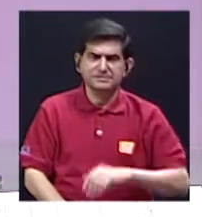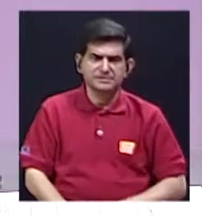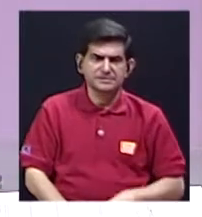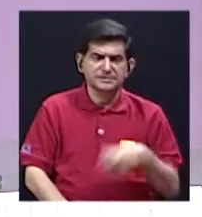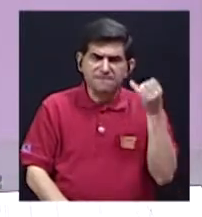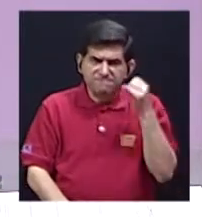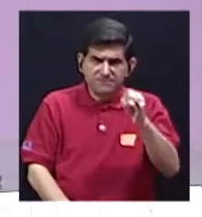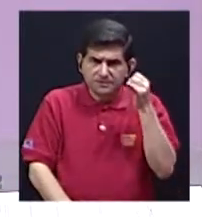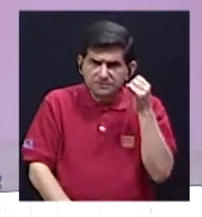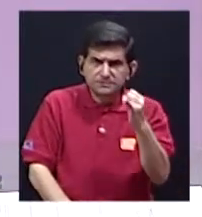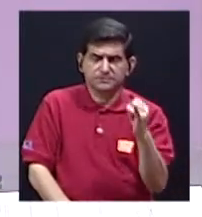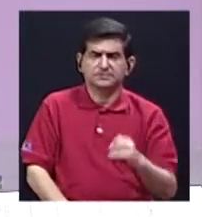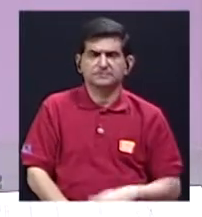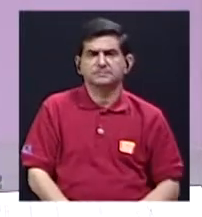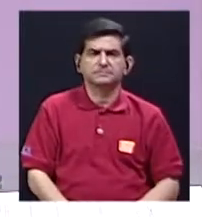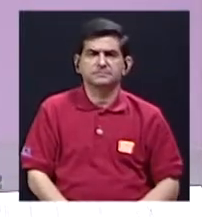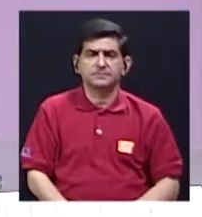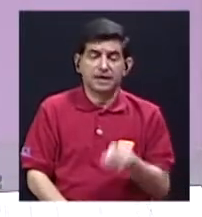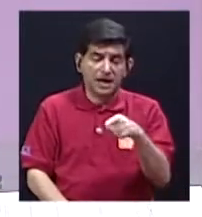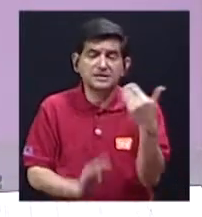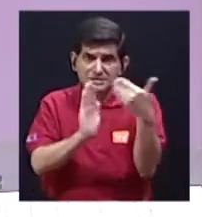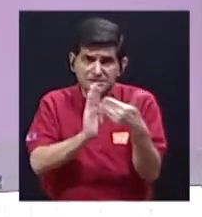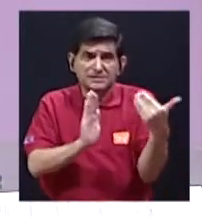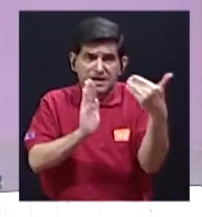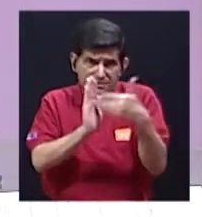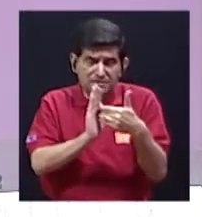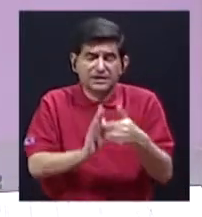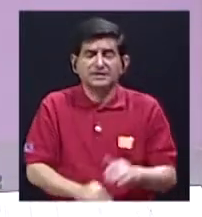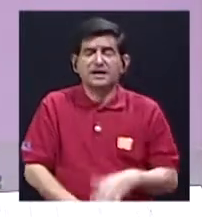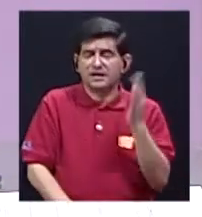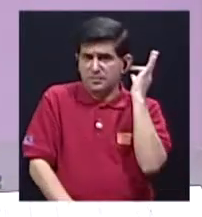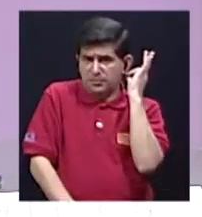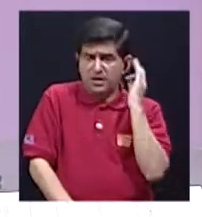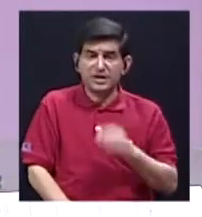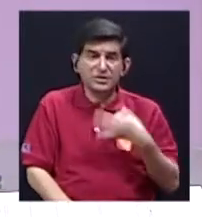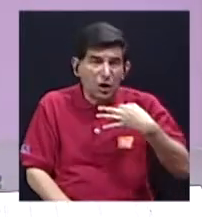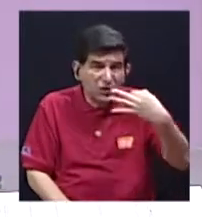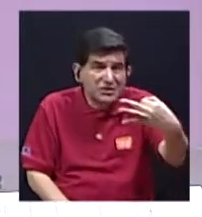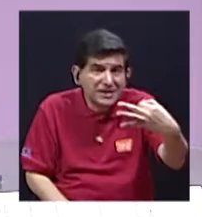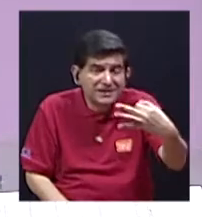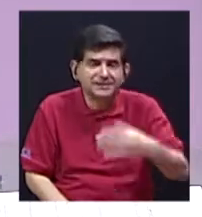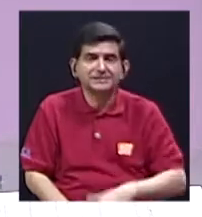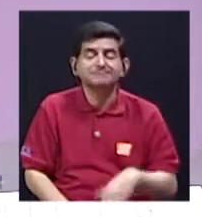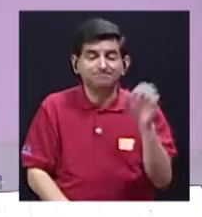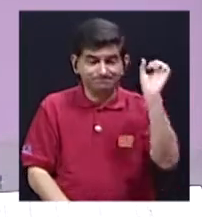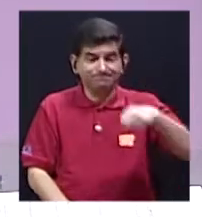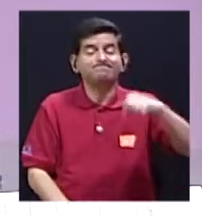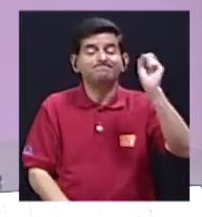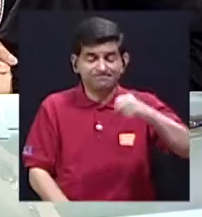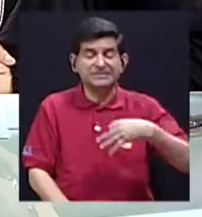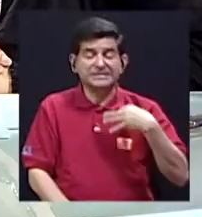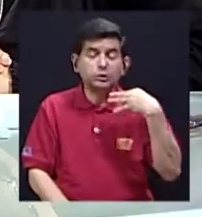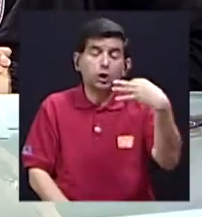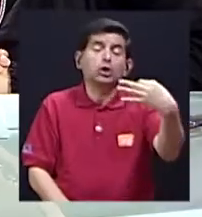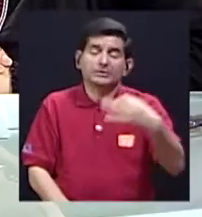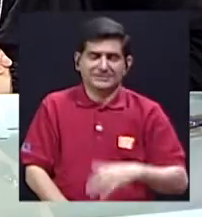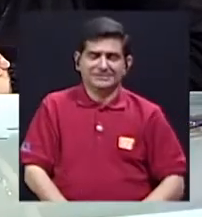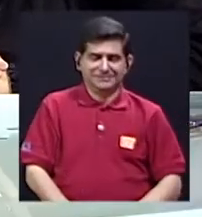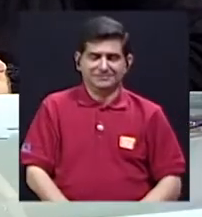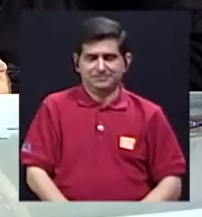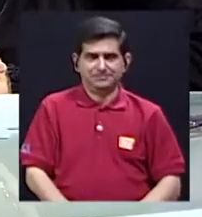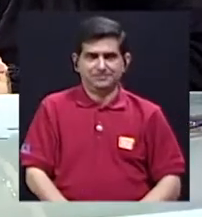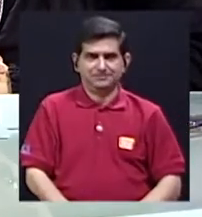violaciones sufridas por mujeres diarias claro diaria dietas diarias